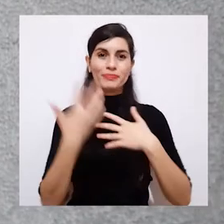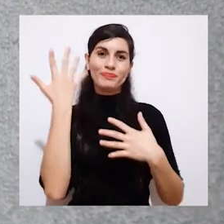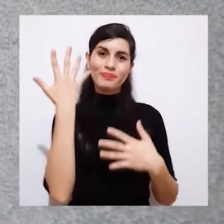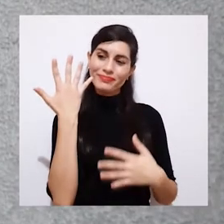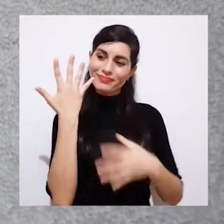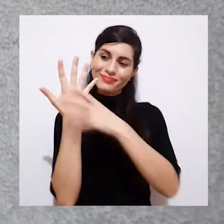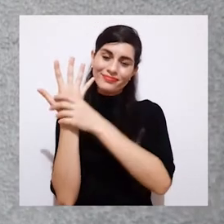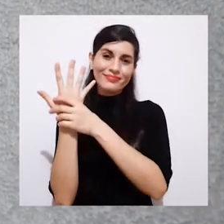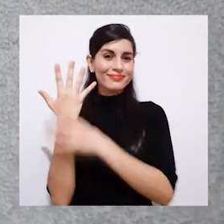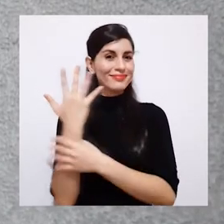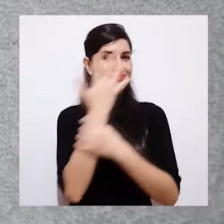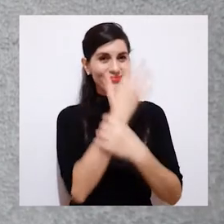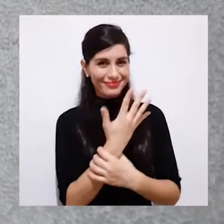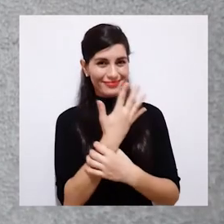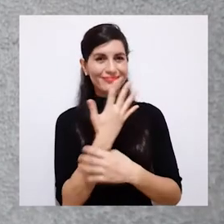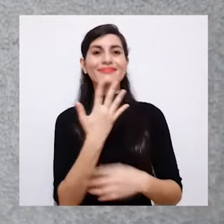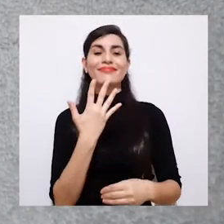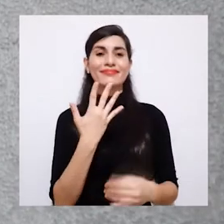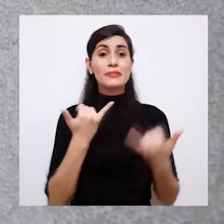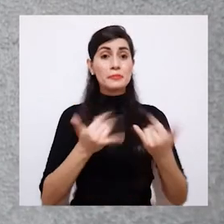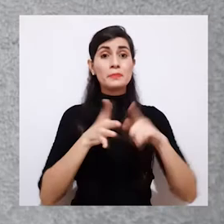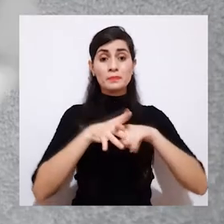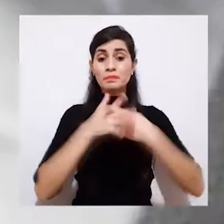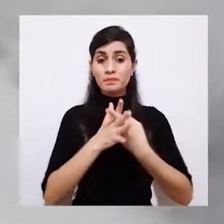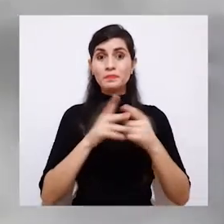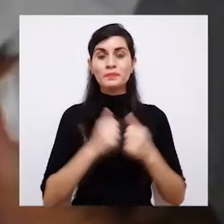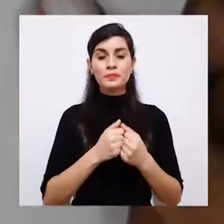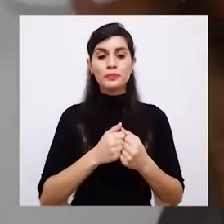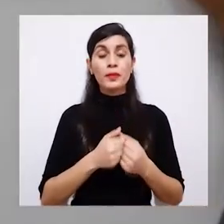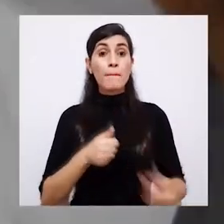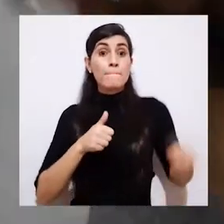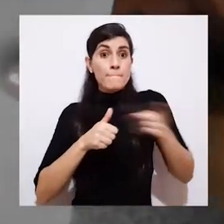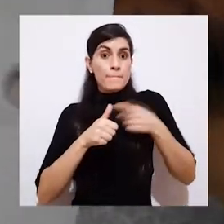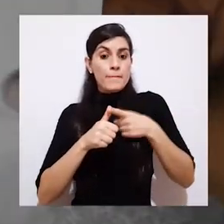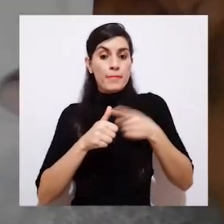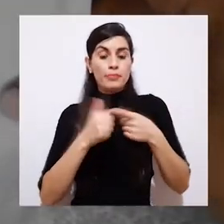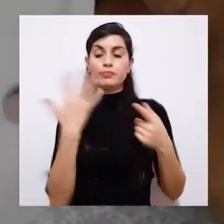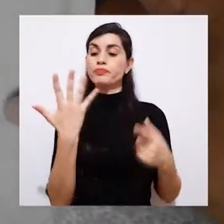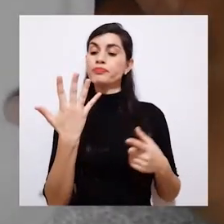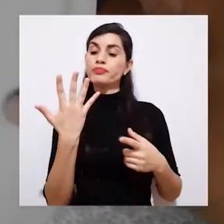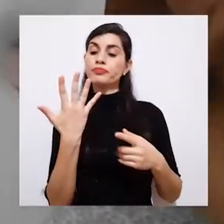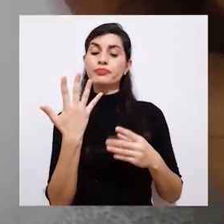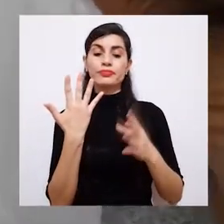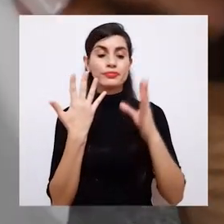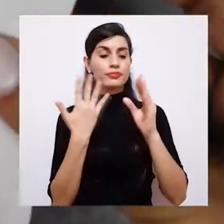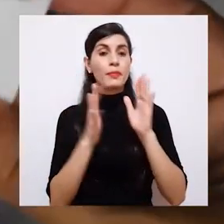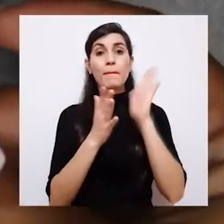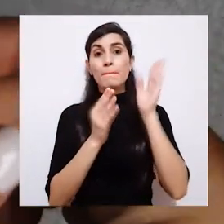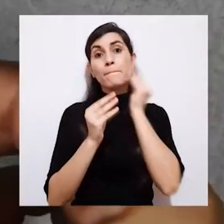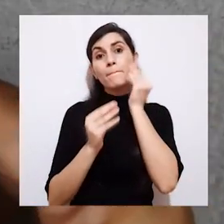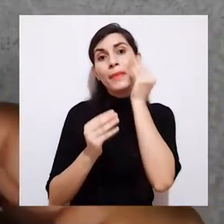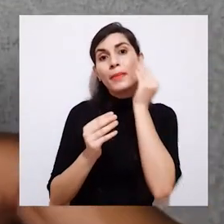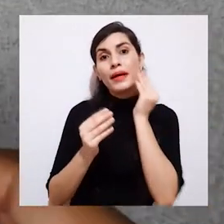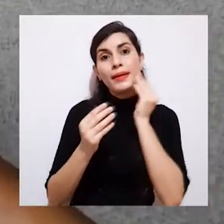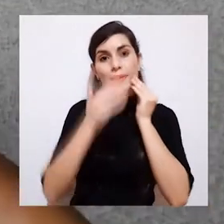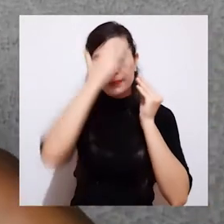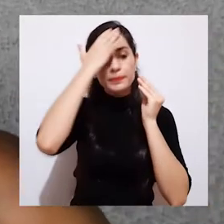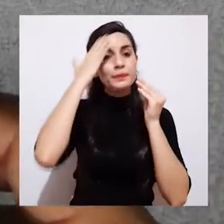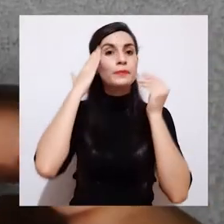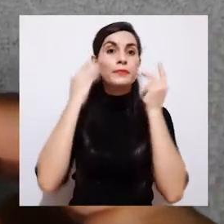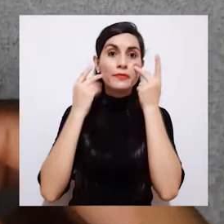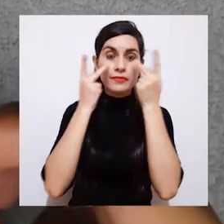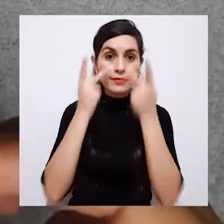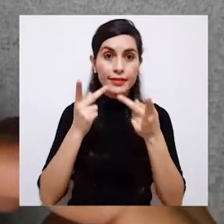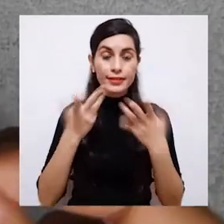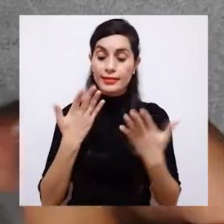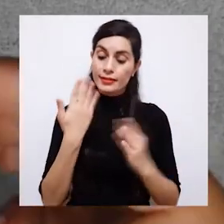modelo, así que vamos a dar inicio. Como primer paso, vamos a dar inicio a crear lo que es la base. Nos vamos a